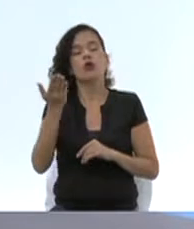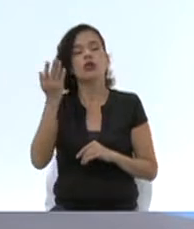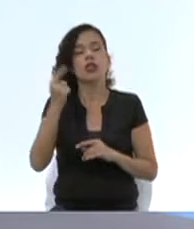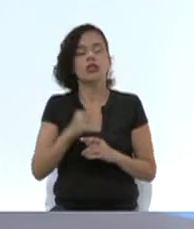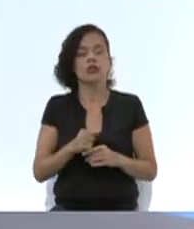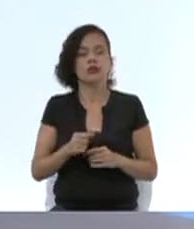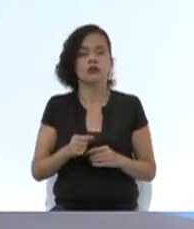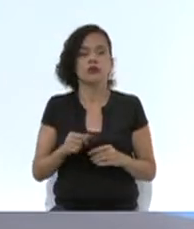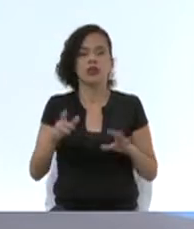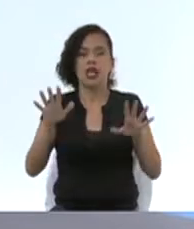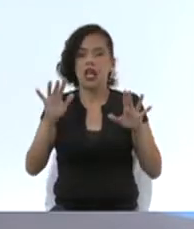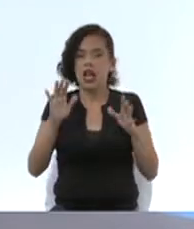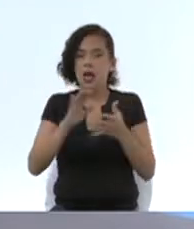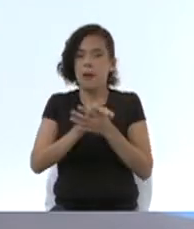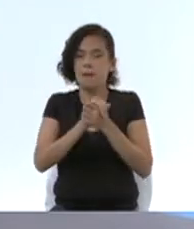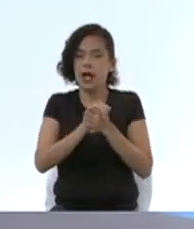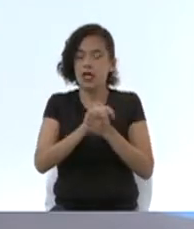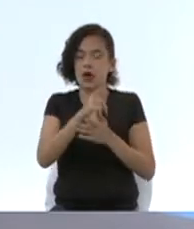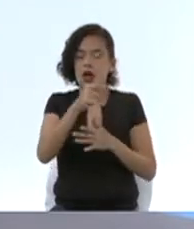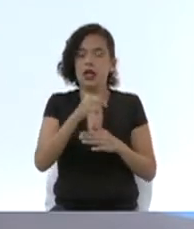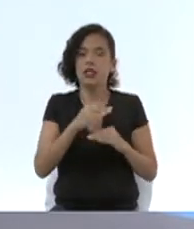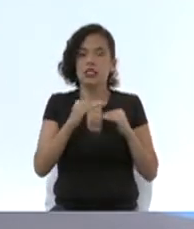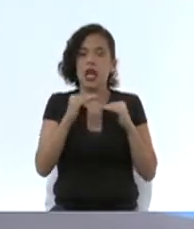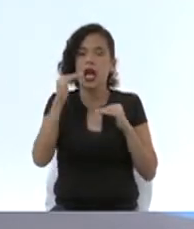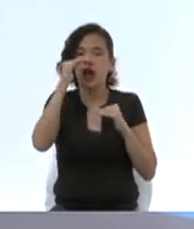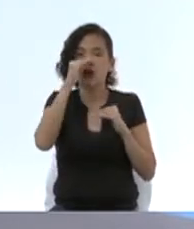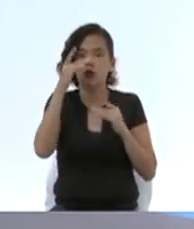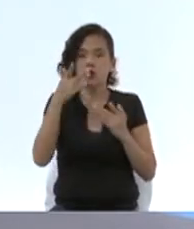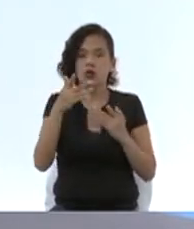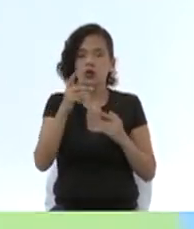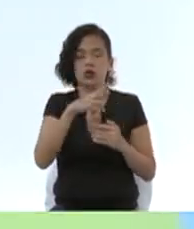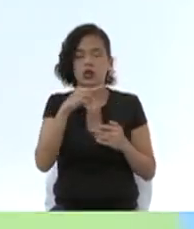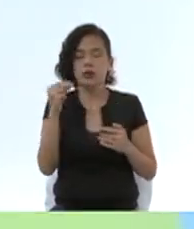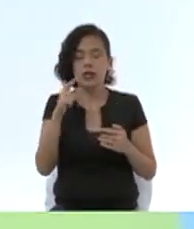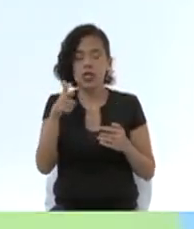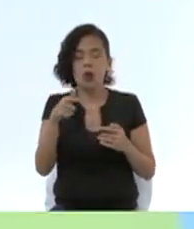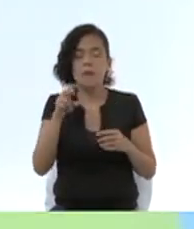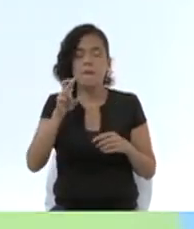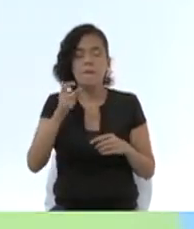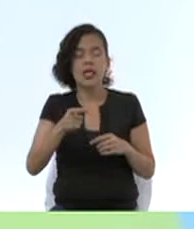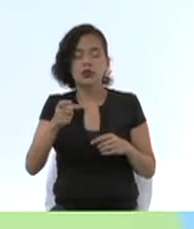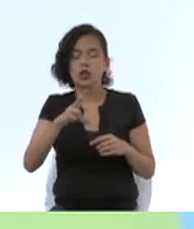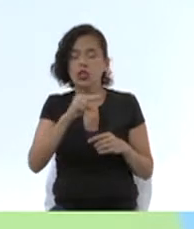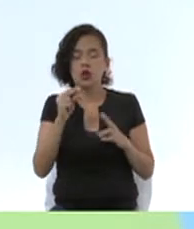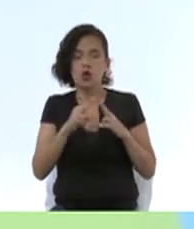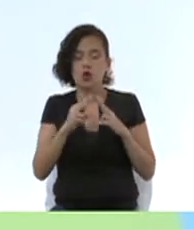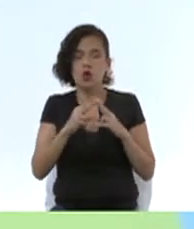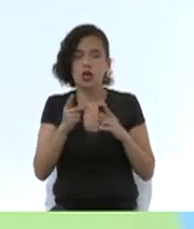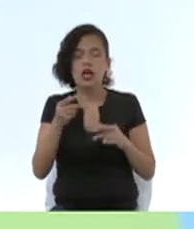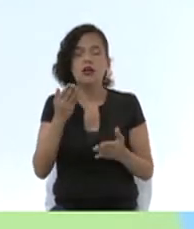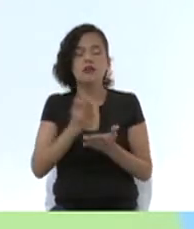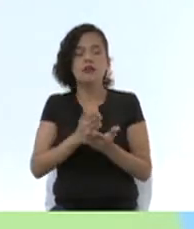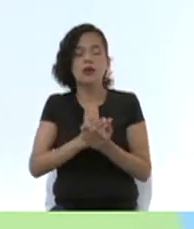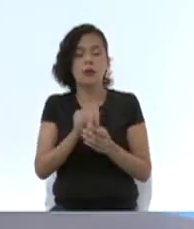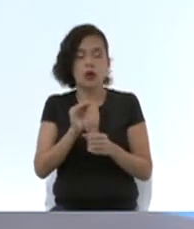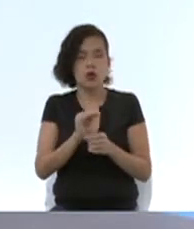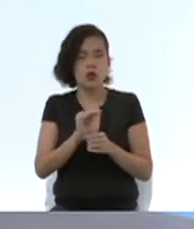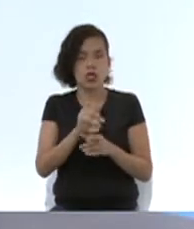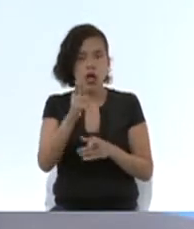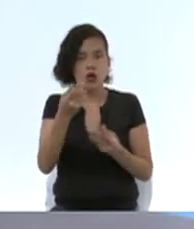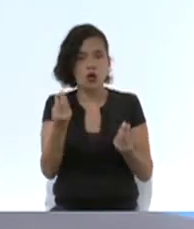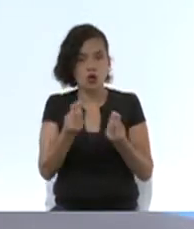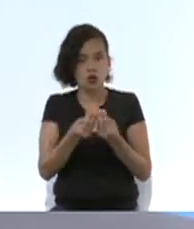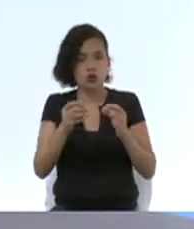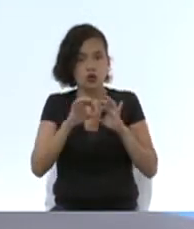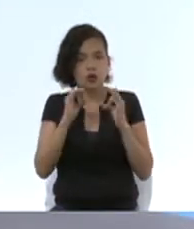la mano a ese adulto significativo. Evita irte con extraños. Siempre tienes que estar al cuidado de los miembros e integrantes